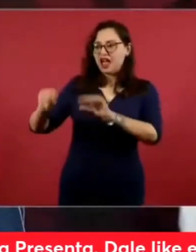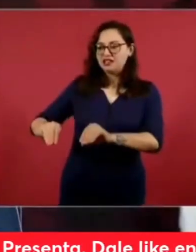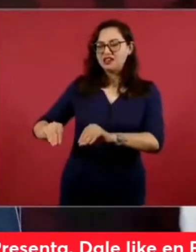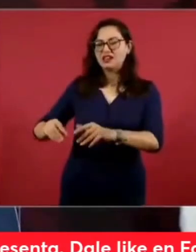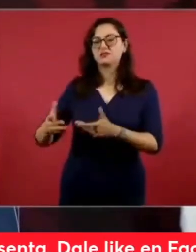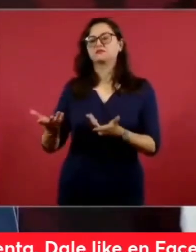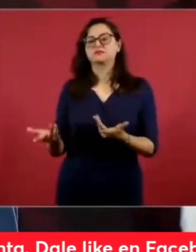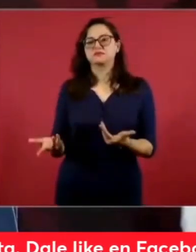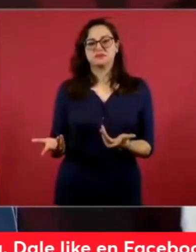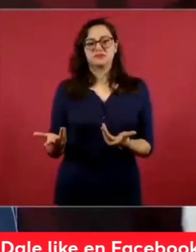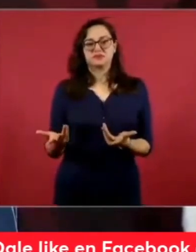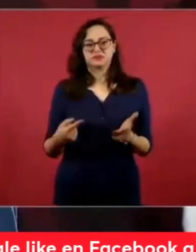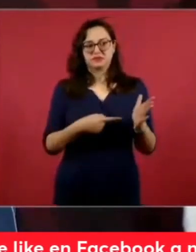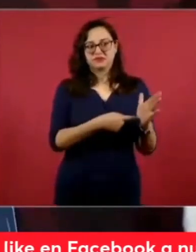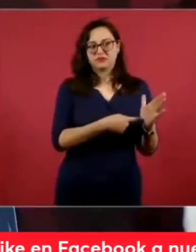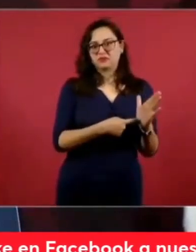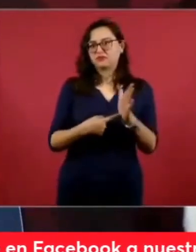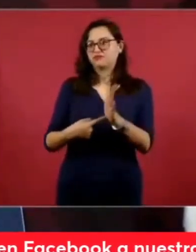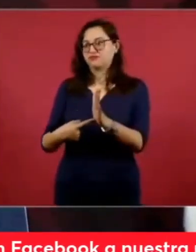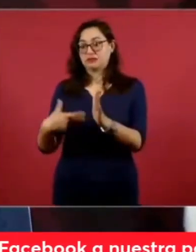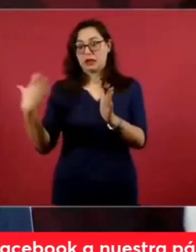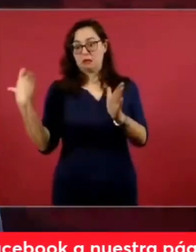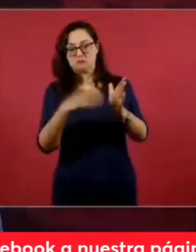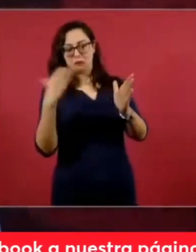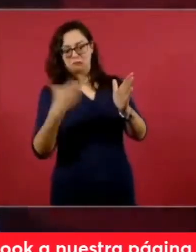calumniar, mentir.